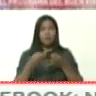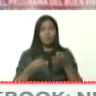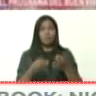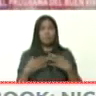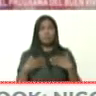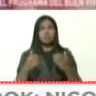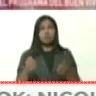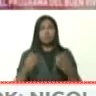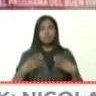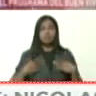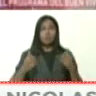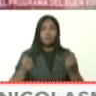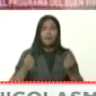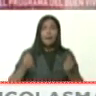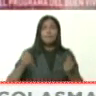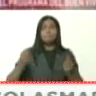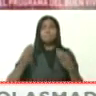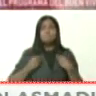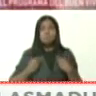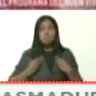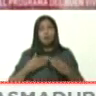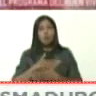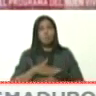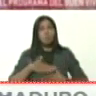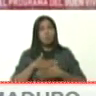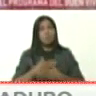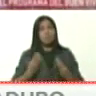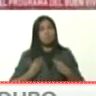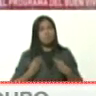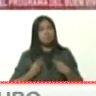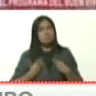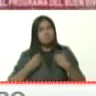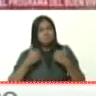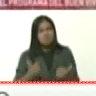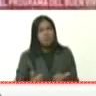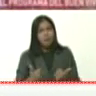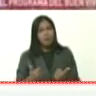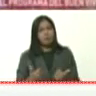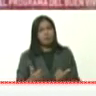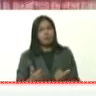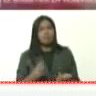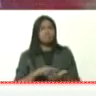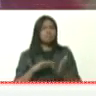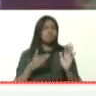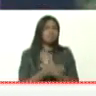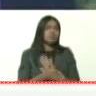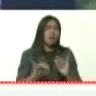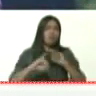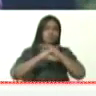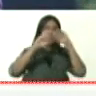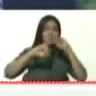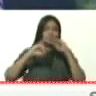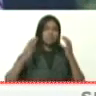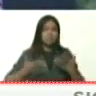salvación de vida, de calidad de vida, del buen vivir, bueno, hablamos de felicidad.